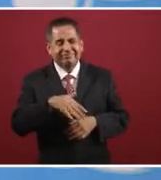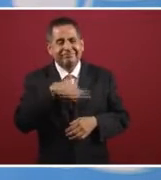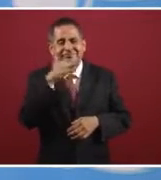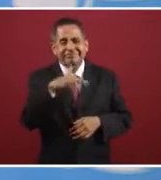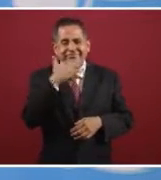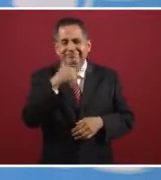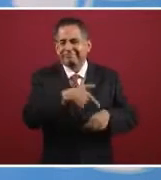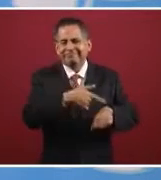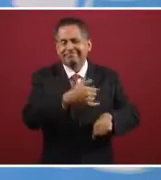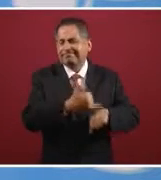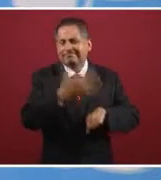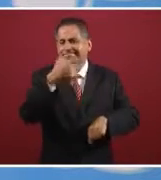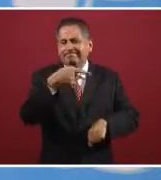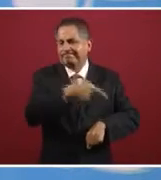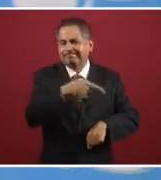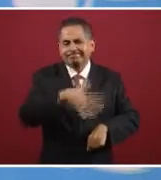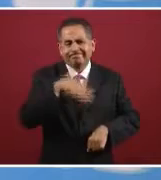corrupción política,